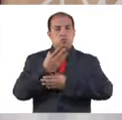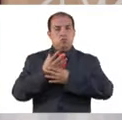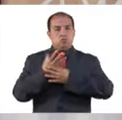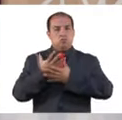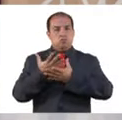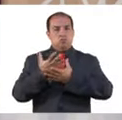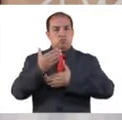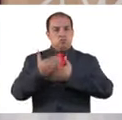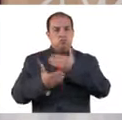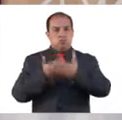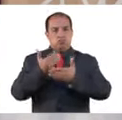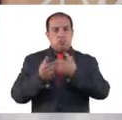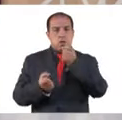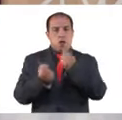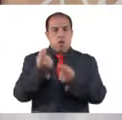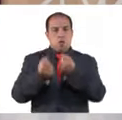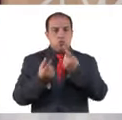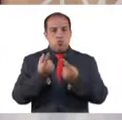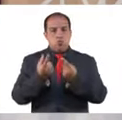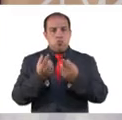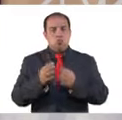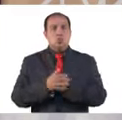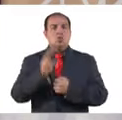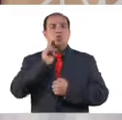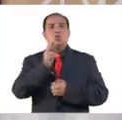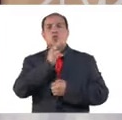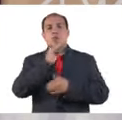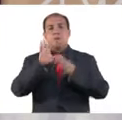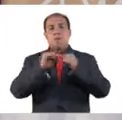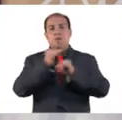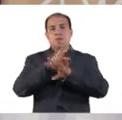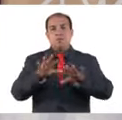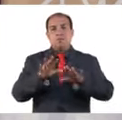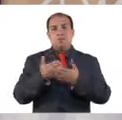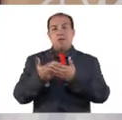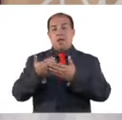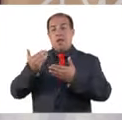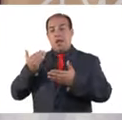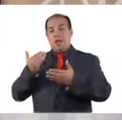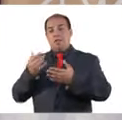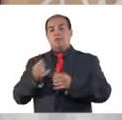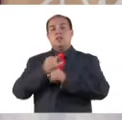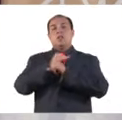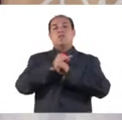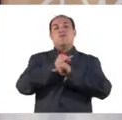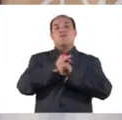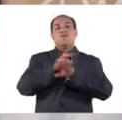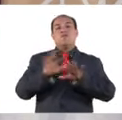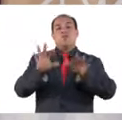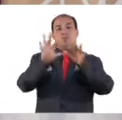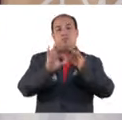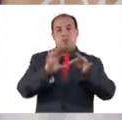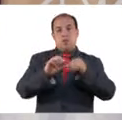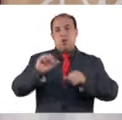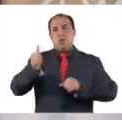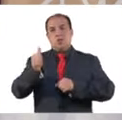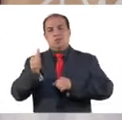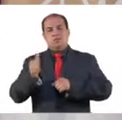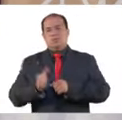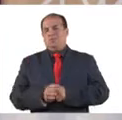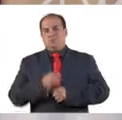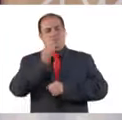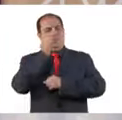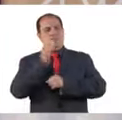Entonces, hay medios que lo informan, hay medios que históricamente han informado y hay otros que de plano no quieren